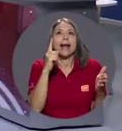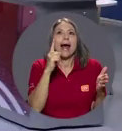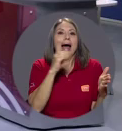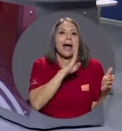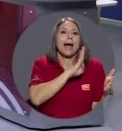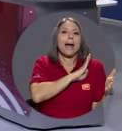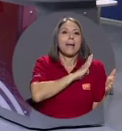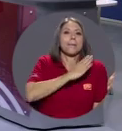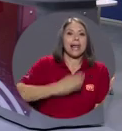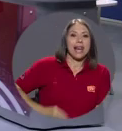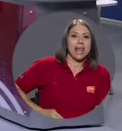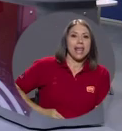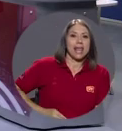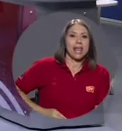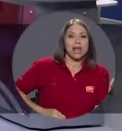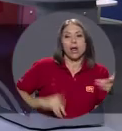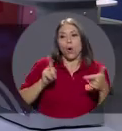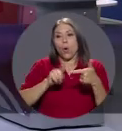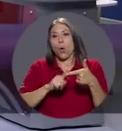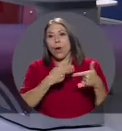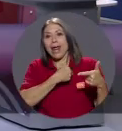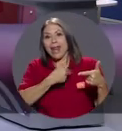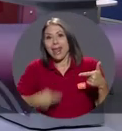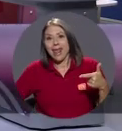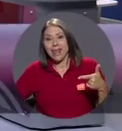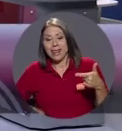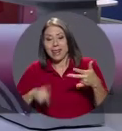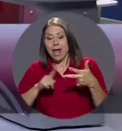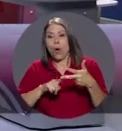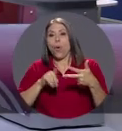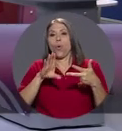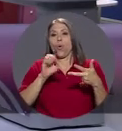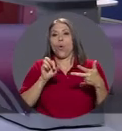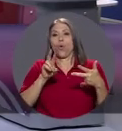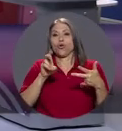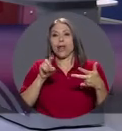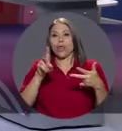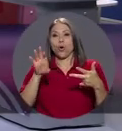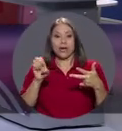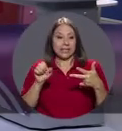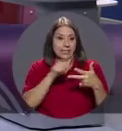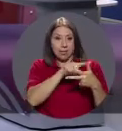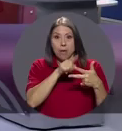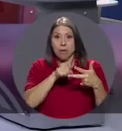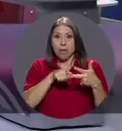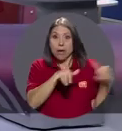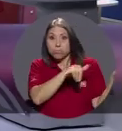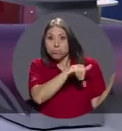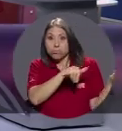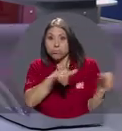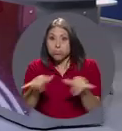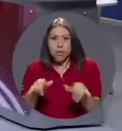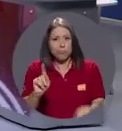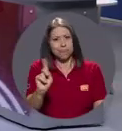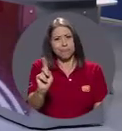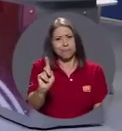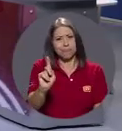Belén que un cantón como Heredia o Claro. en el lado de corredores. No vamos a